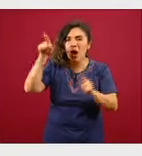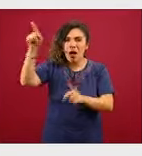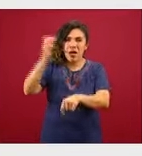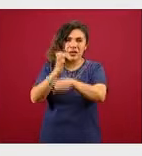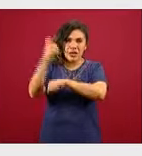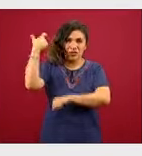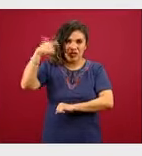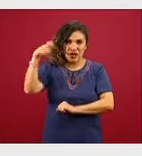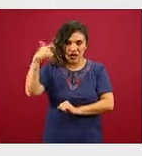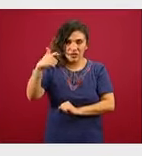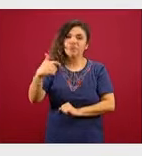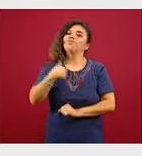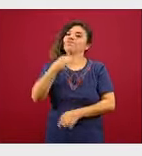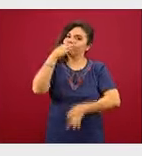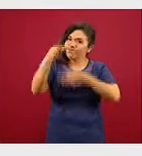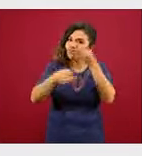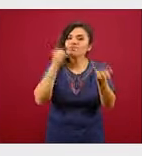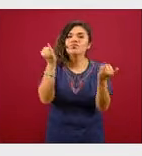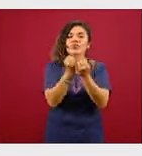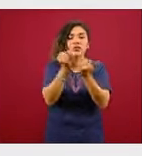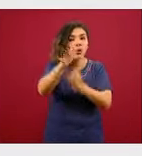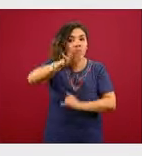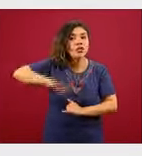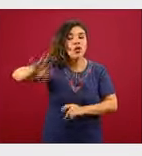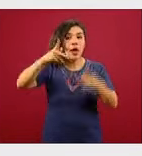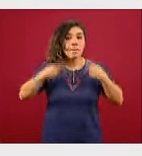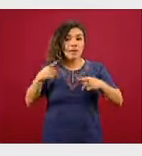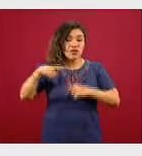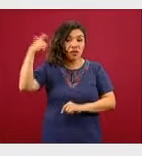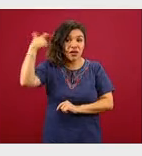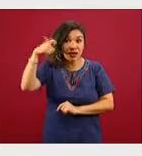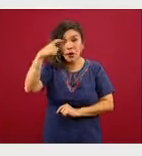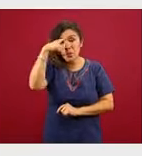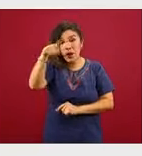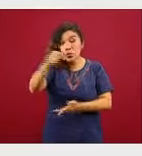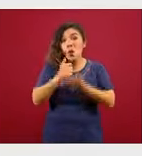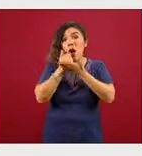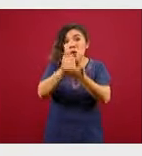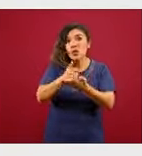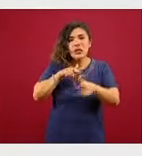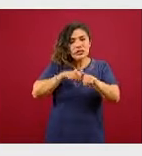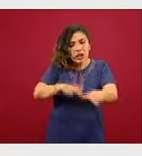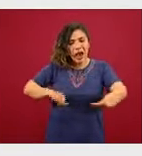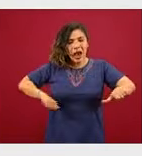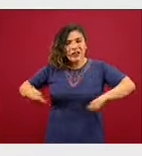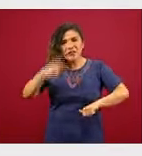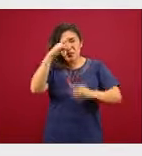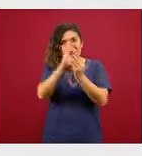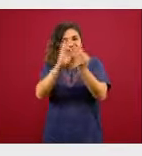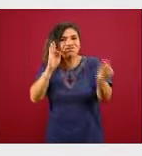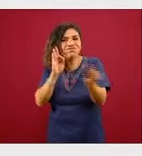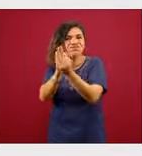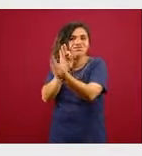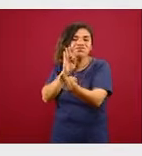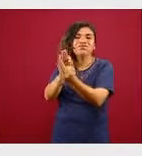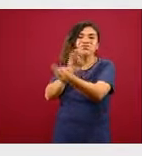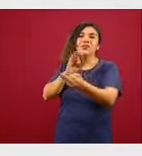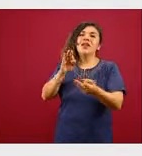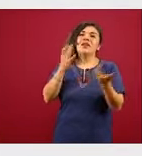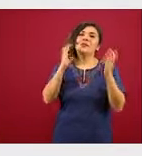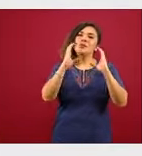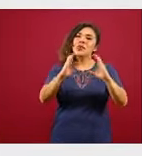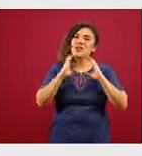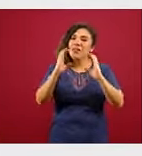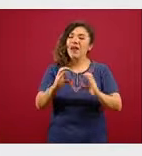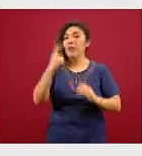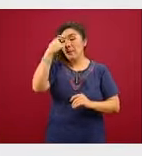Querétaro. El llamado entonces también a la población de Querétaro para contribuir con las actividades de prevención, con las actividades de sana distancia,